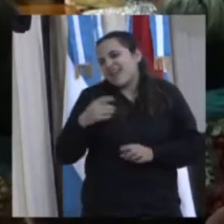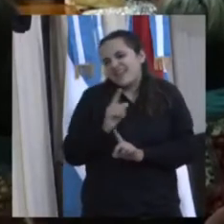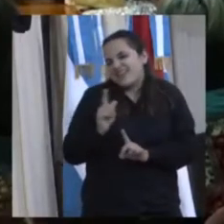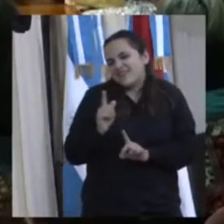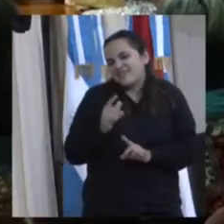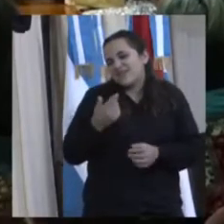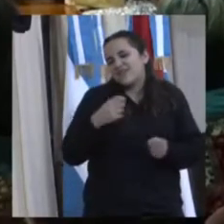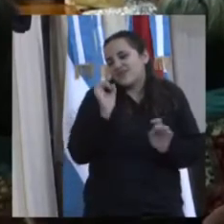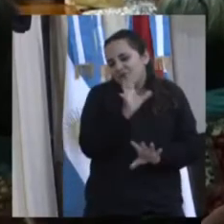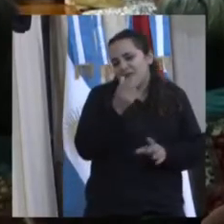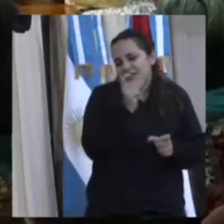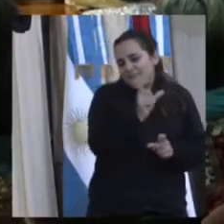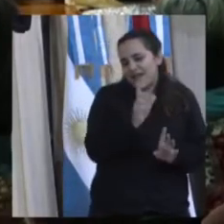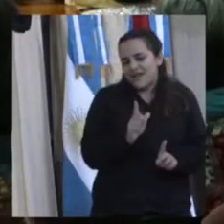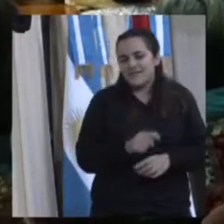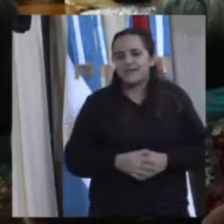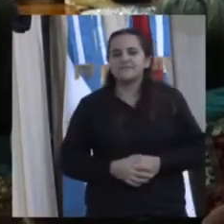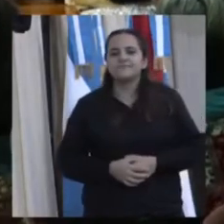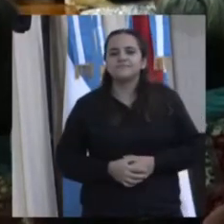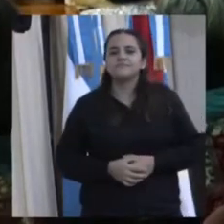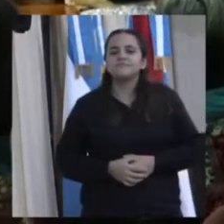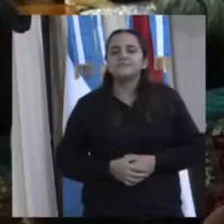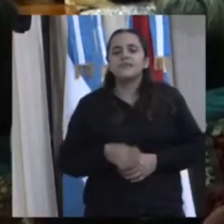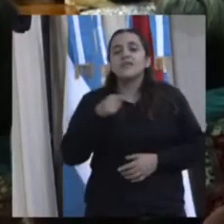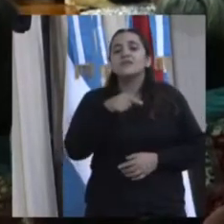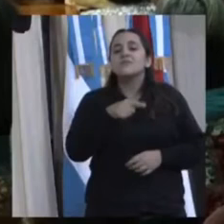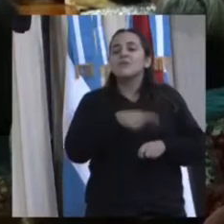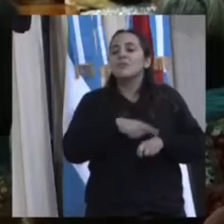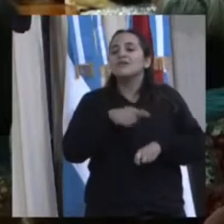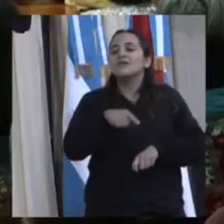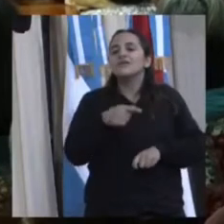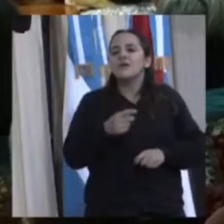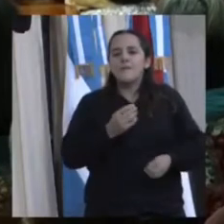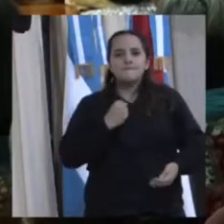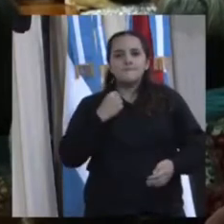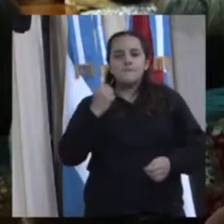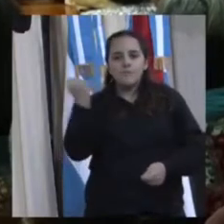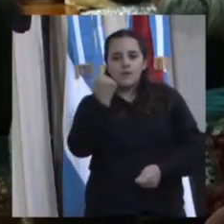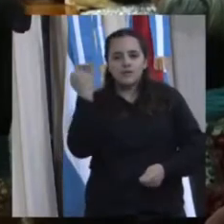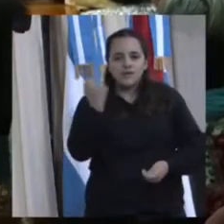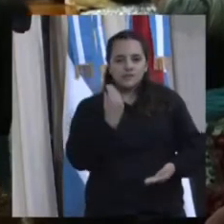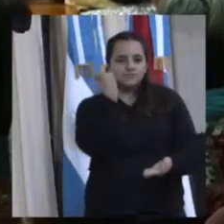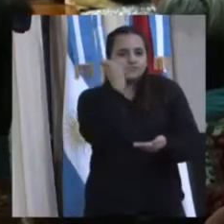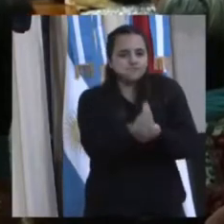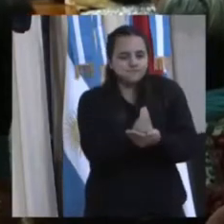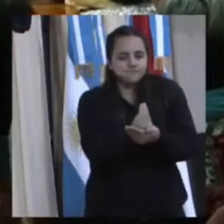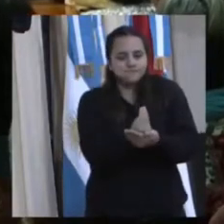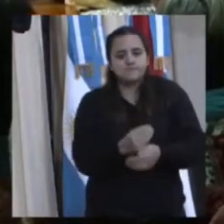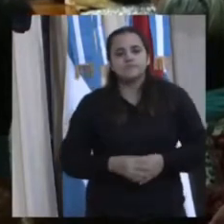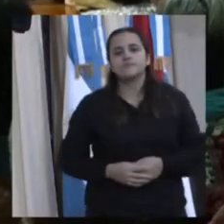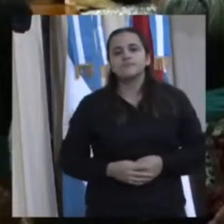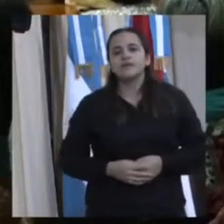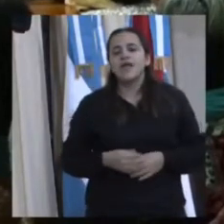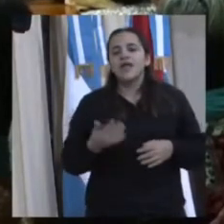El anarquismo, que en ese momento tenía un rol muy protagónico, fundamental, dentro